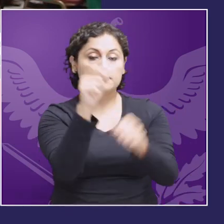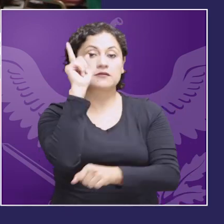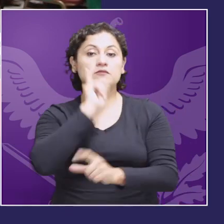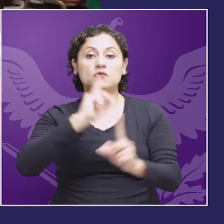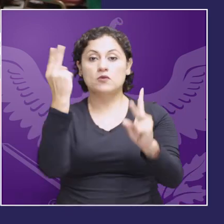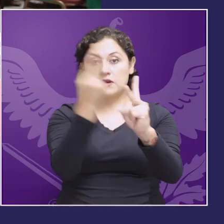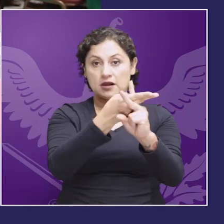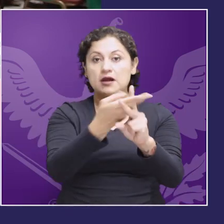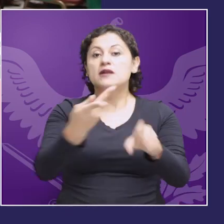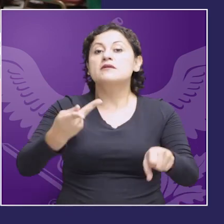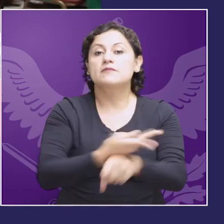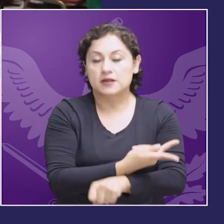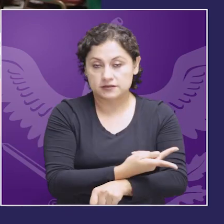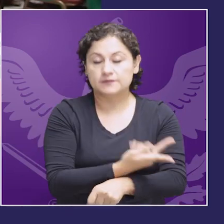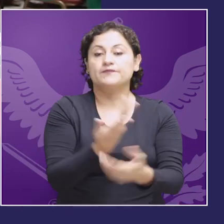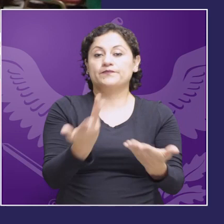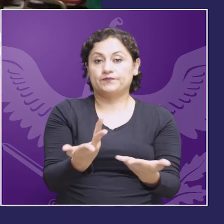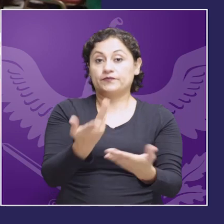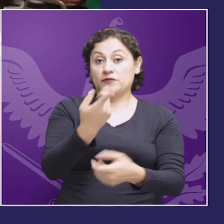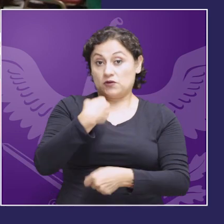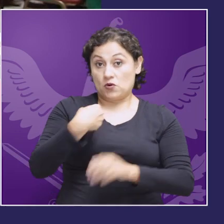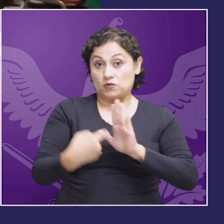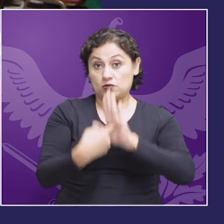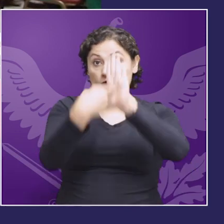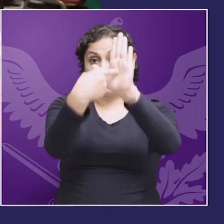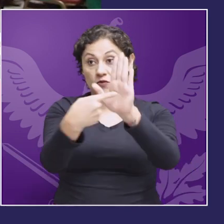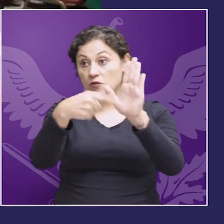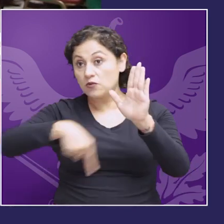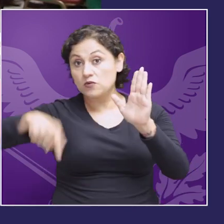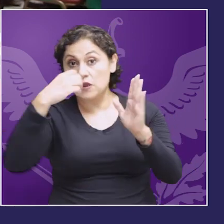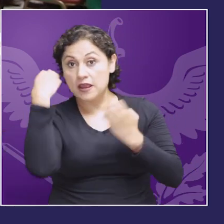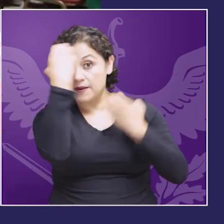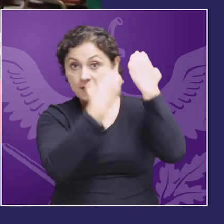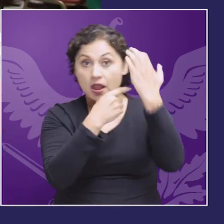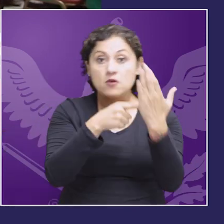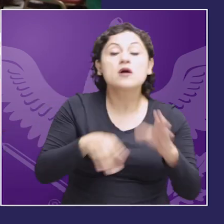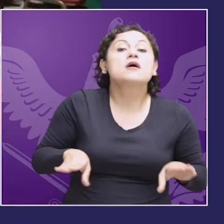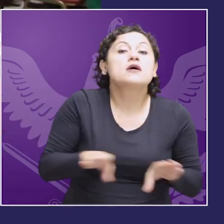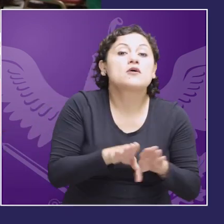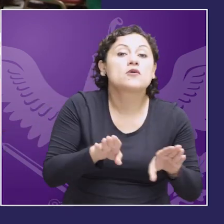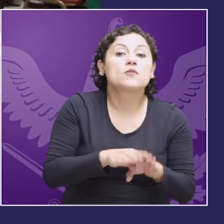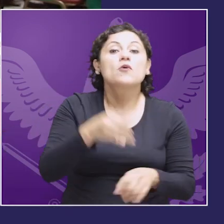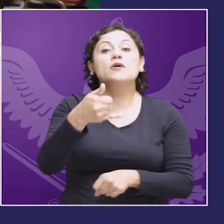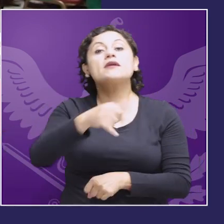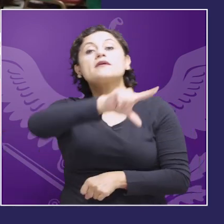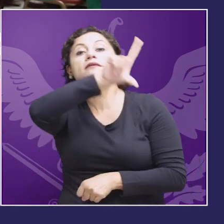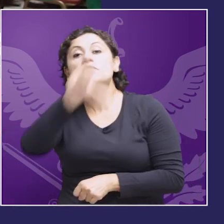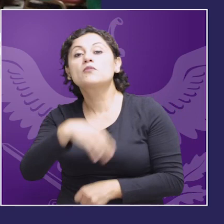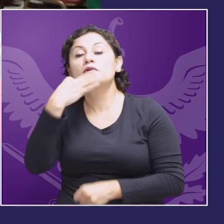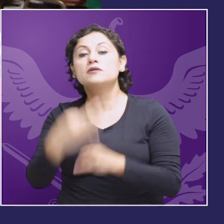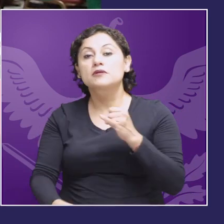que contamos en México para hacer frente al fenómeno del feminicidio. hacer un balance de su